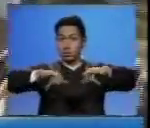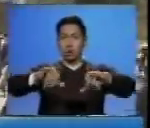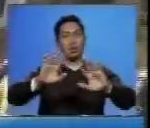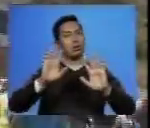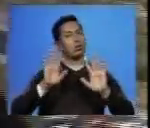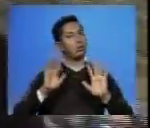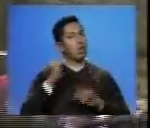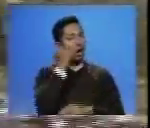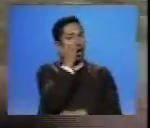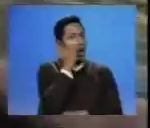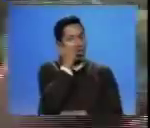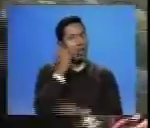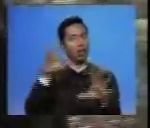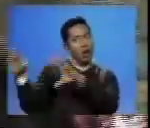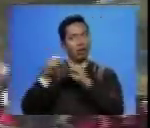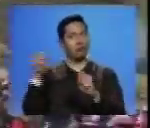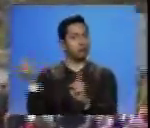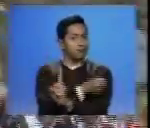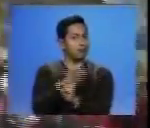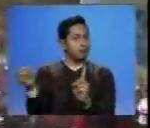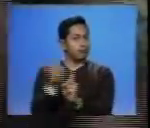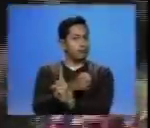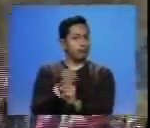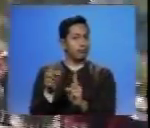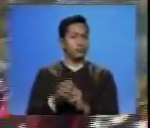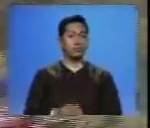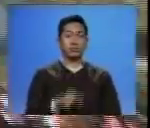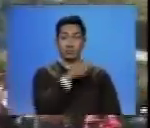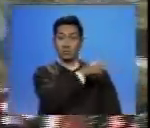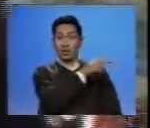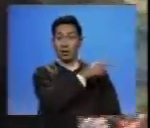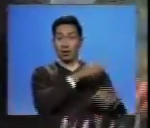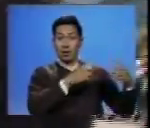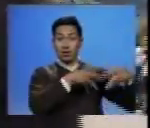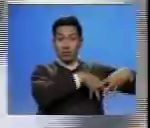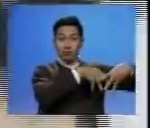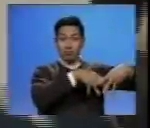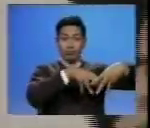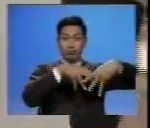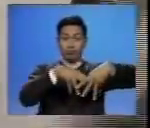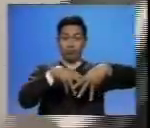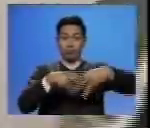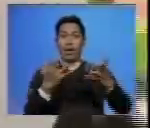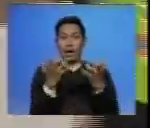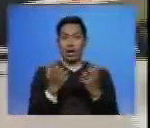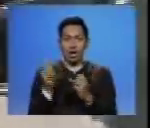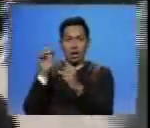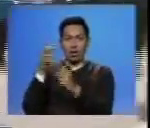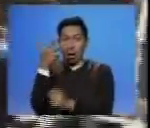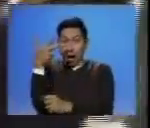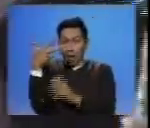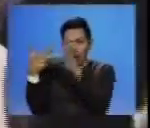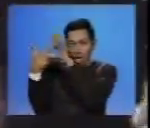justicia indígena. Los manifestantes intentaron tapar esas imágenes, mientras otros tomaban fotografías.